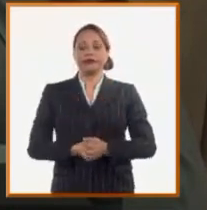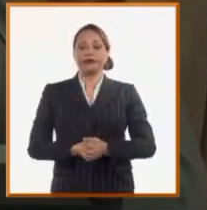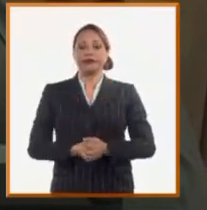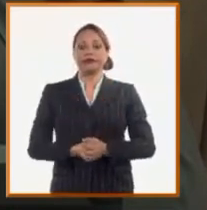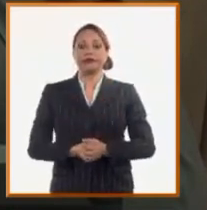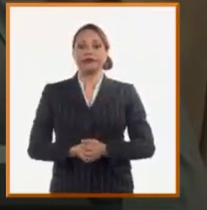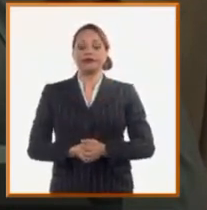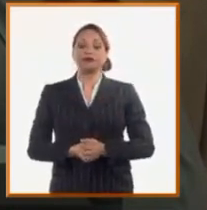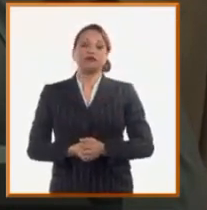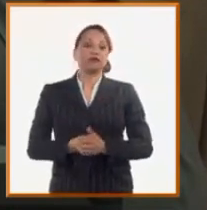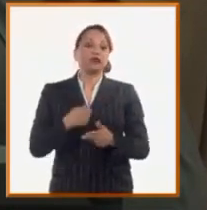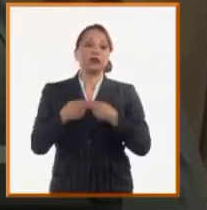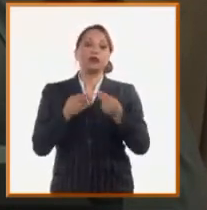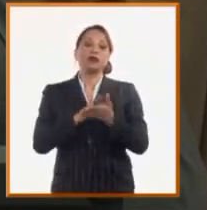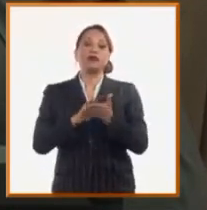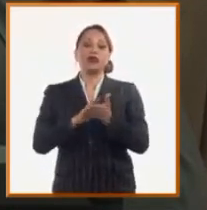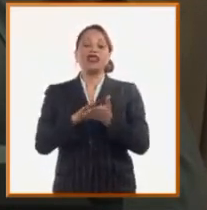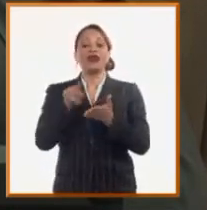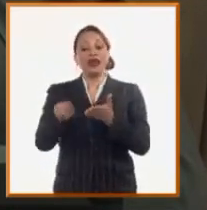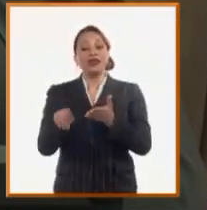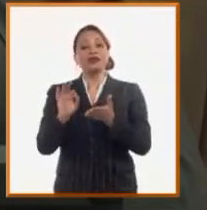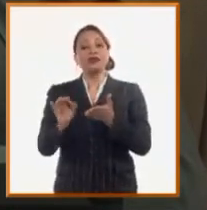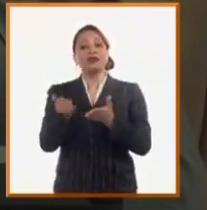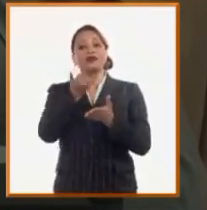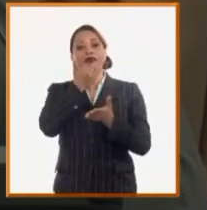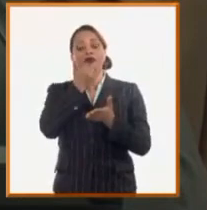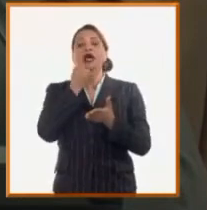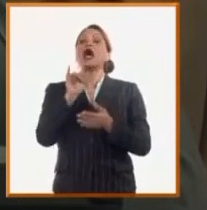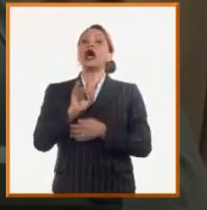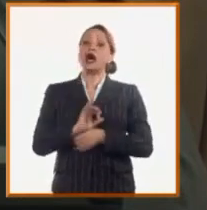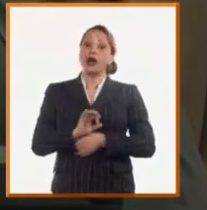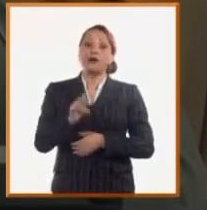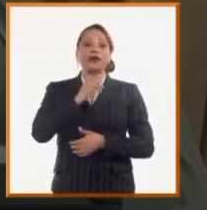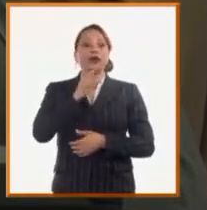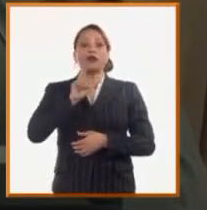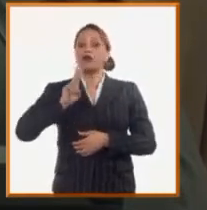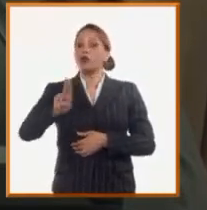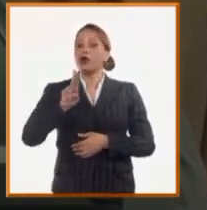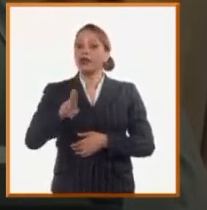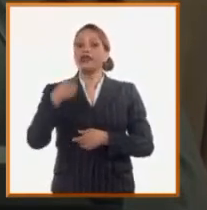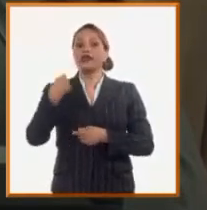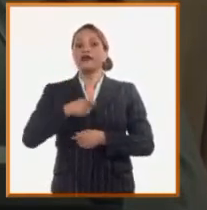Y el no haberlo hecho ha provocado, ahora también había la urgencia de que había que abrirla, porque si no,